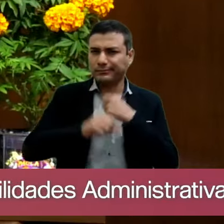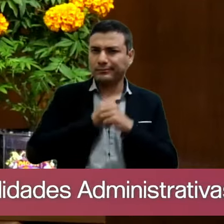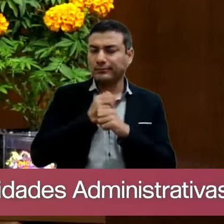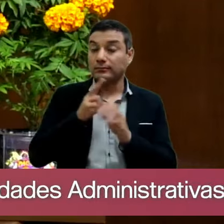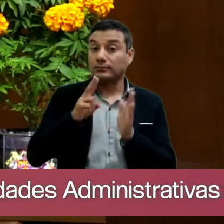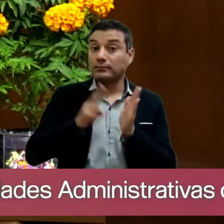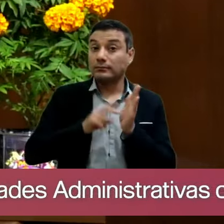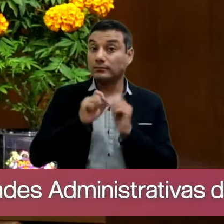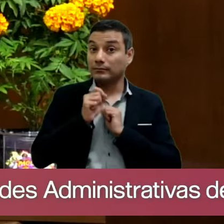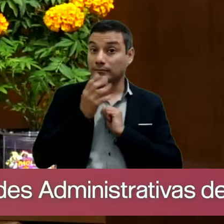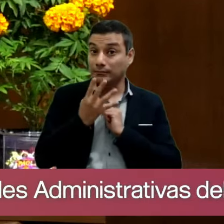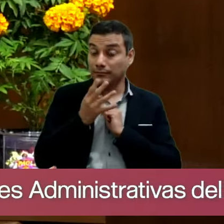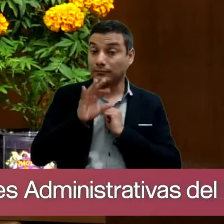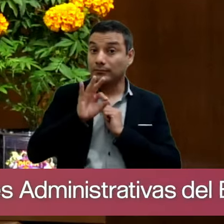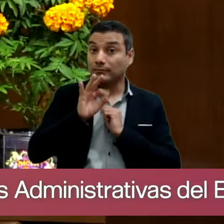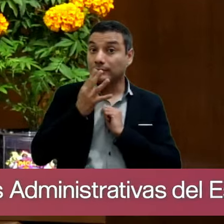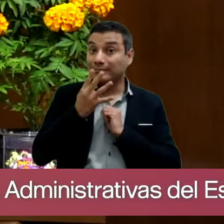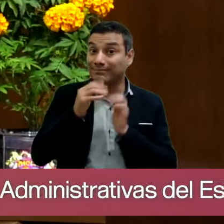2024, de las